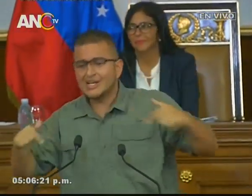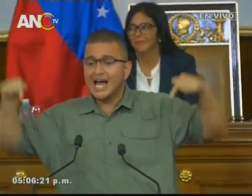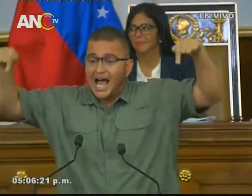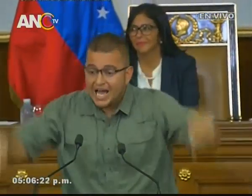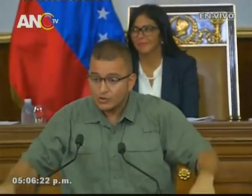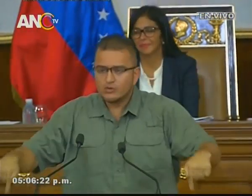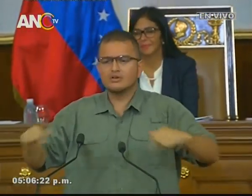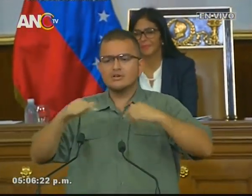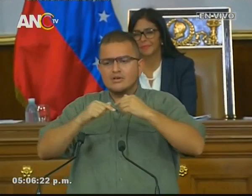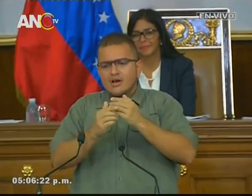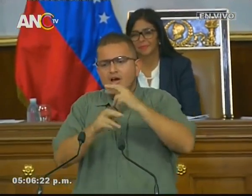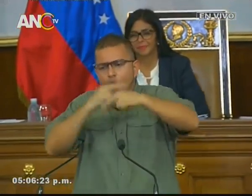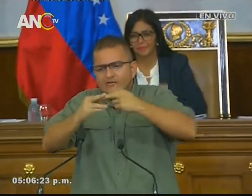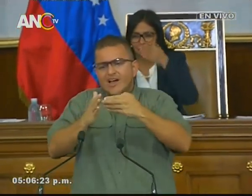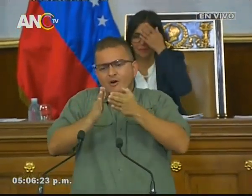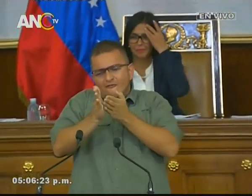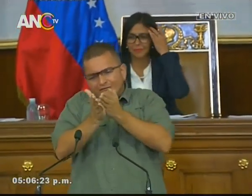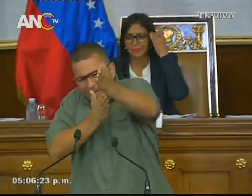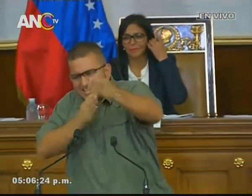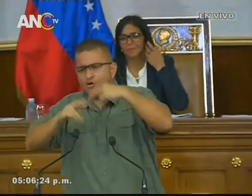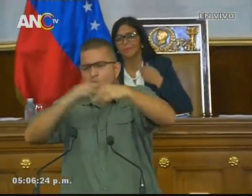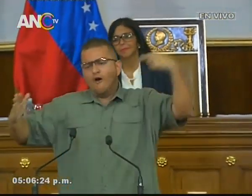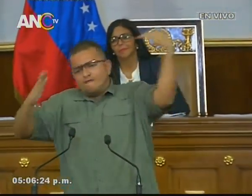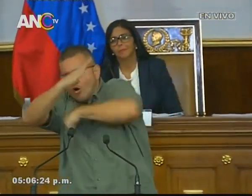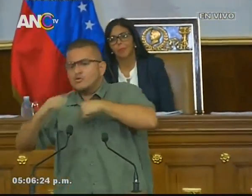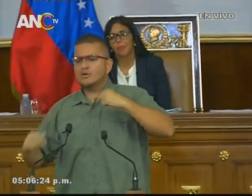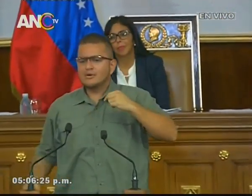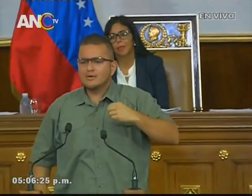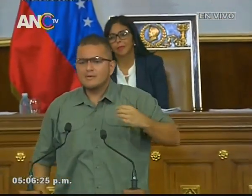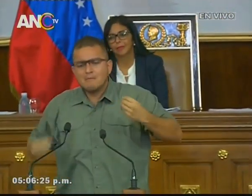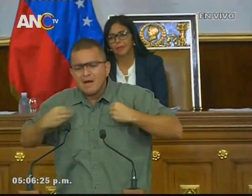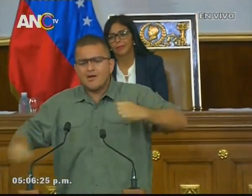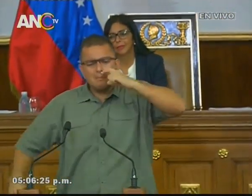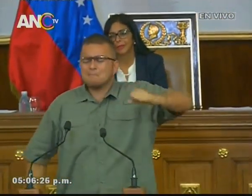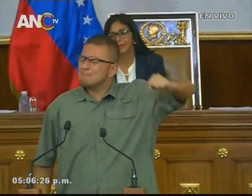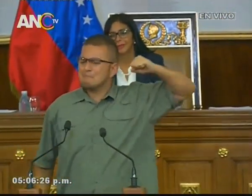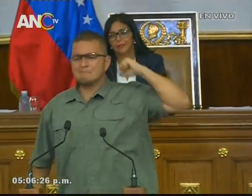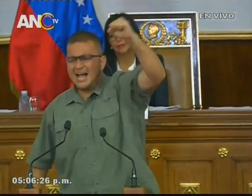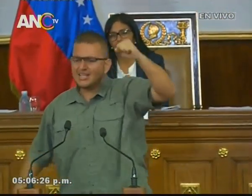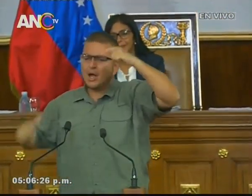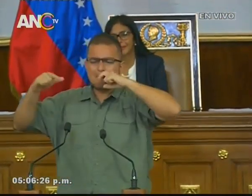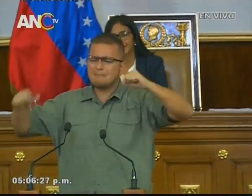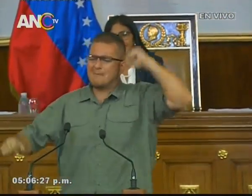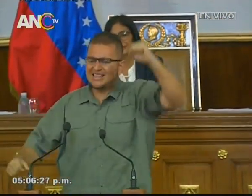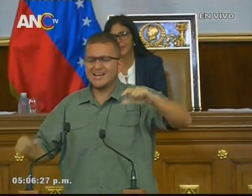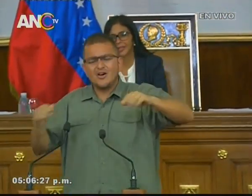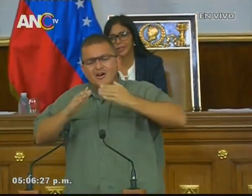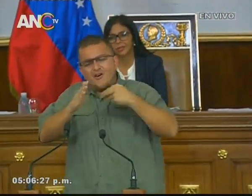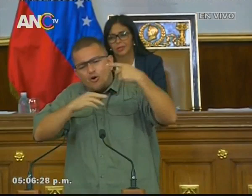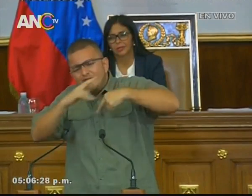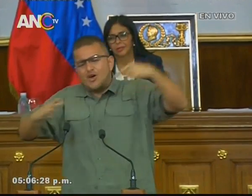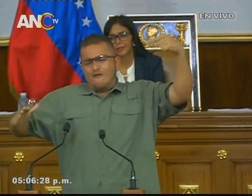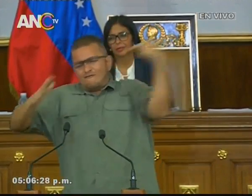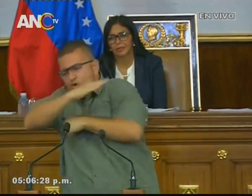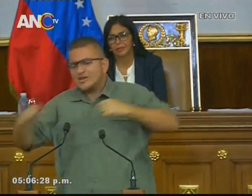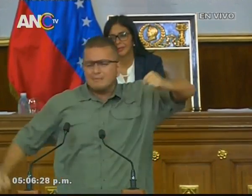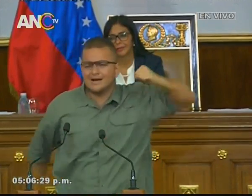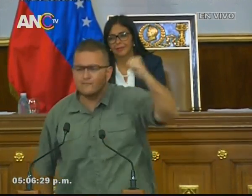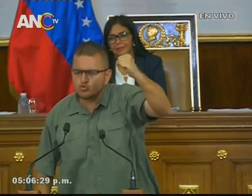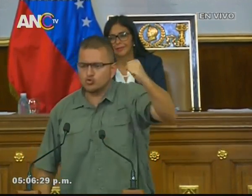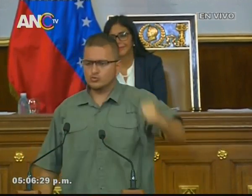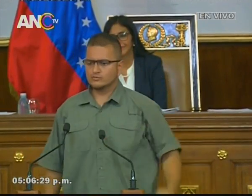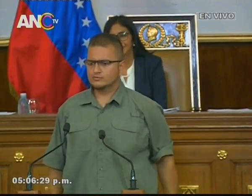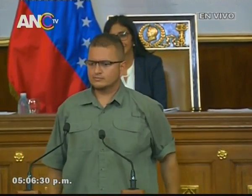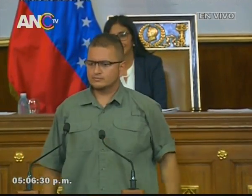mensajes a nivel comunicacional, para nosotros poder estar en contacto con todas las informaciones a nivel nacional. Gracias, presidente Nicolás